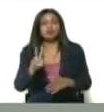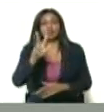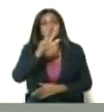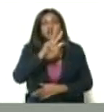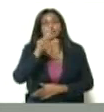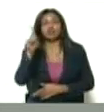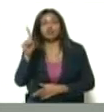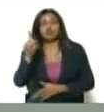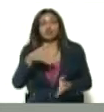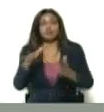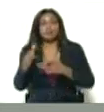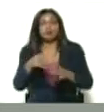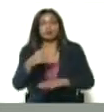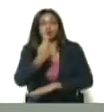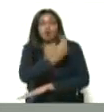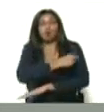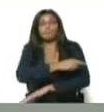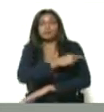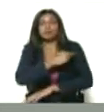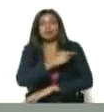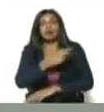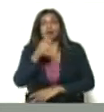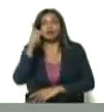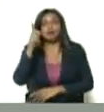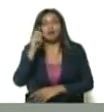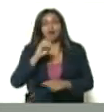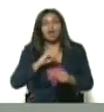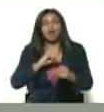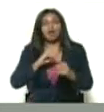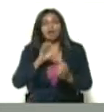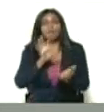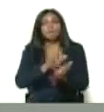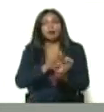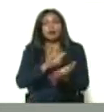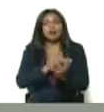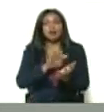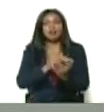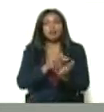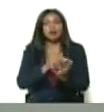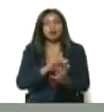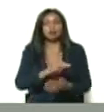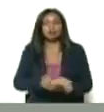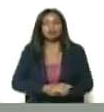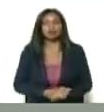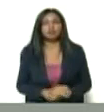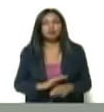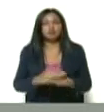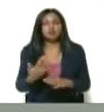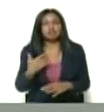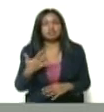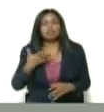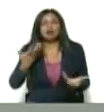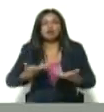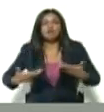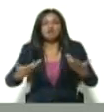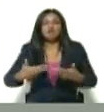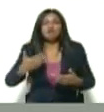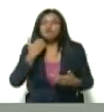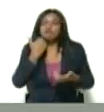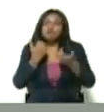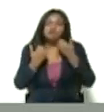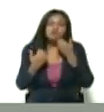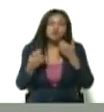marzo al hospital Luis Ortega, allá en Por la Mar, a 4 de mayo, porque tenía fiebre, escalofríos,